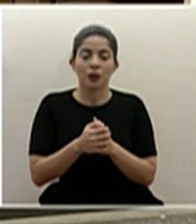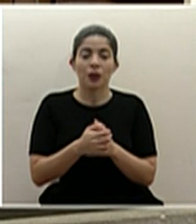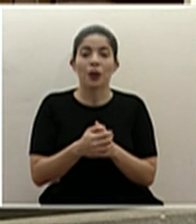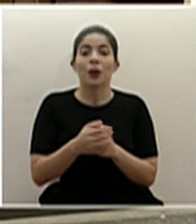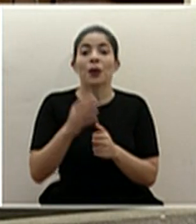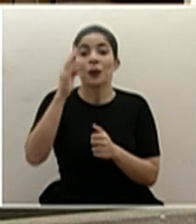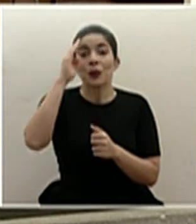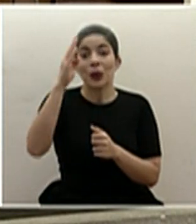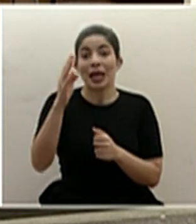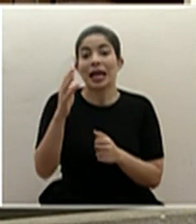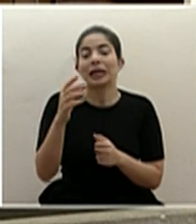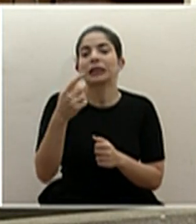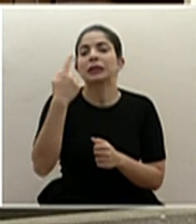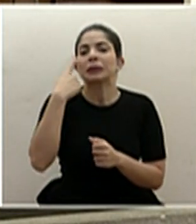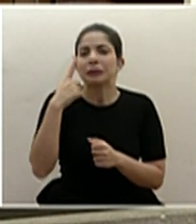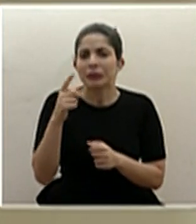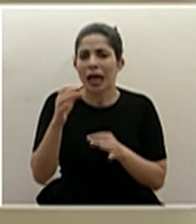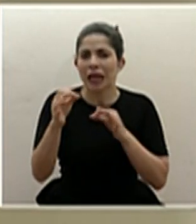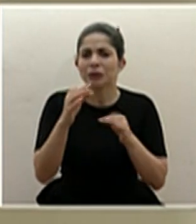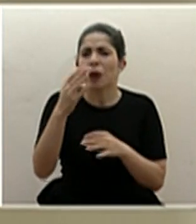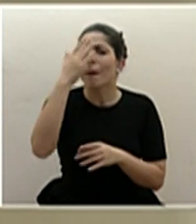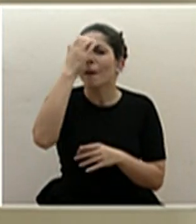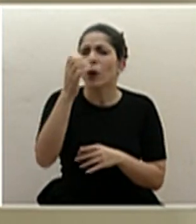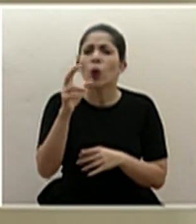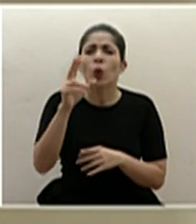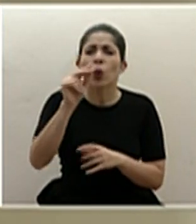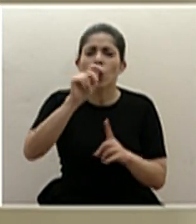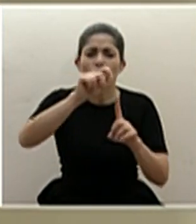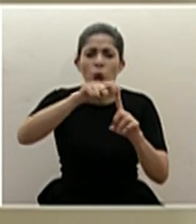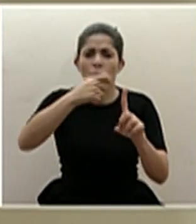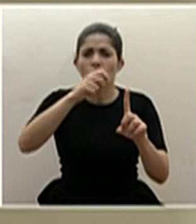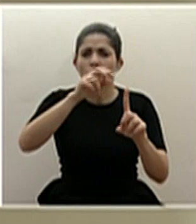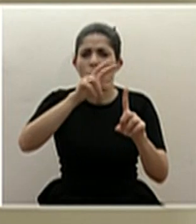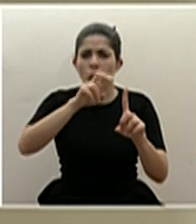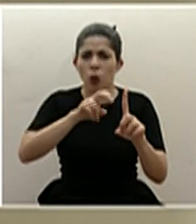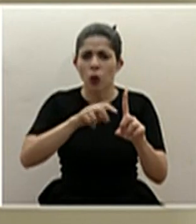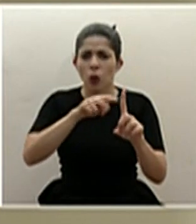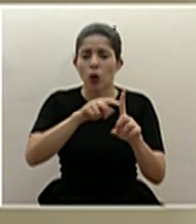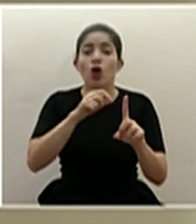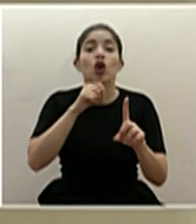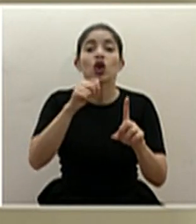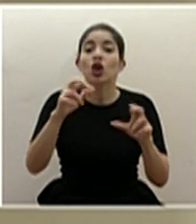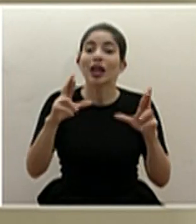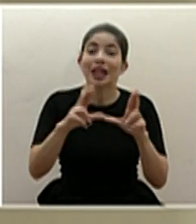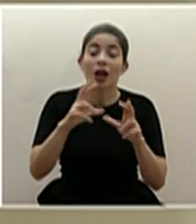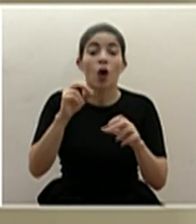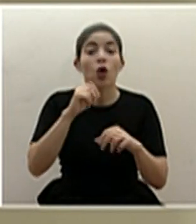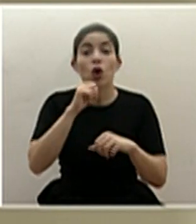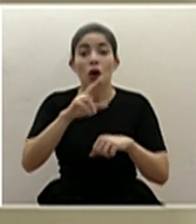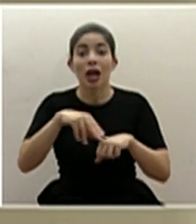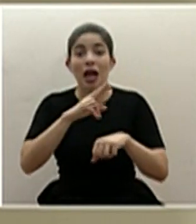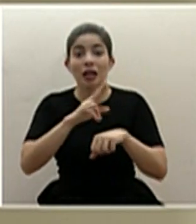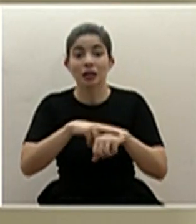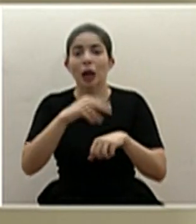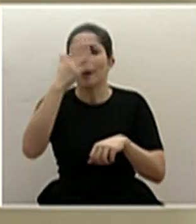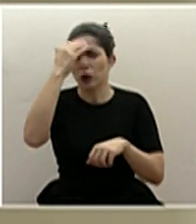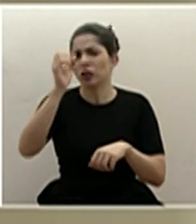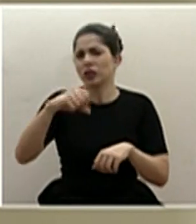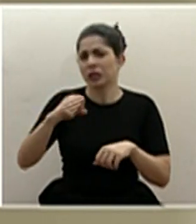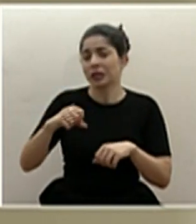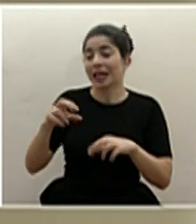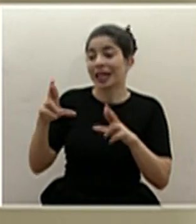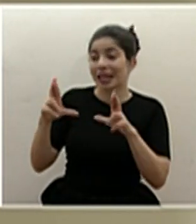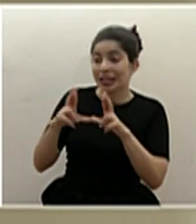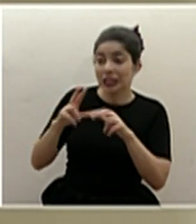Buenas, más bien para exponer el por qué no se va a hacer pruebas a los no residentes o no nacionales, porque sí vamos a hacer pruebas